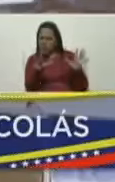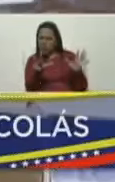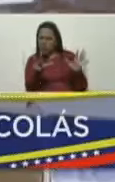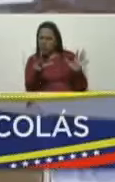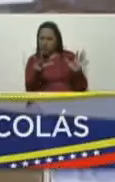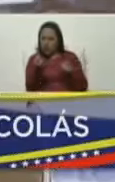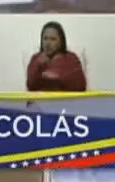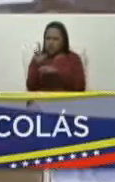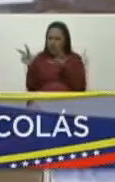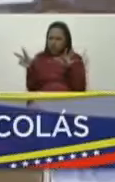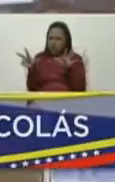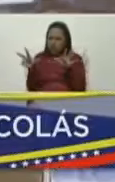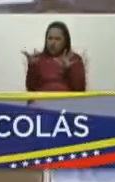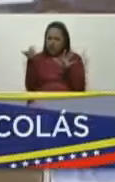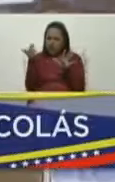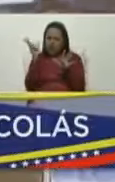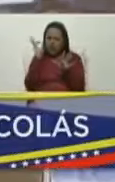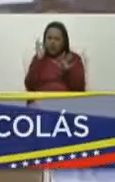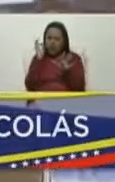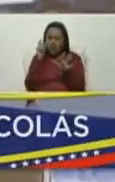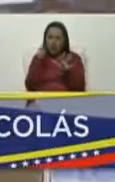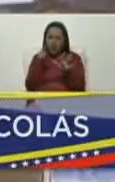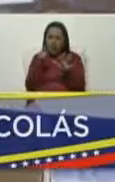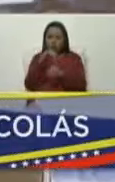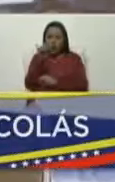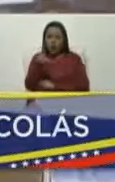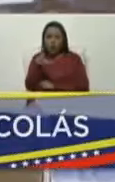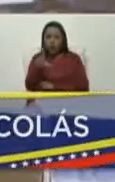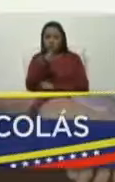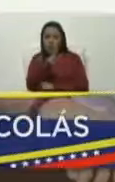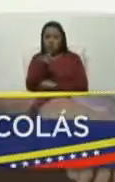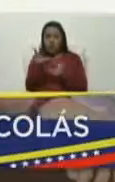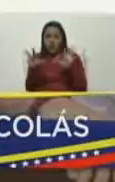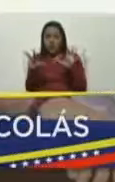18, ¿qué le suena? Julio, 18.